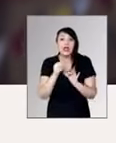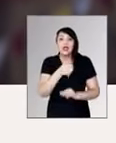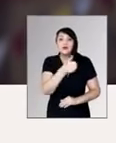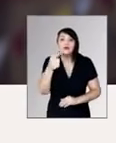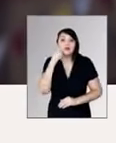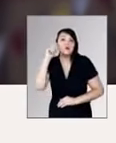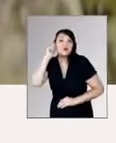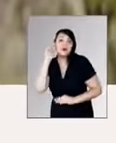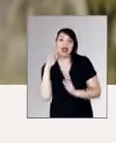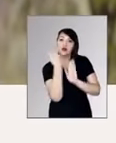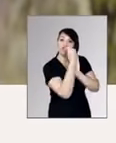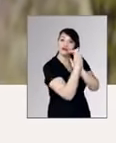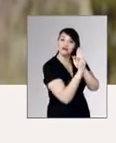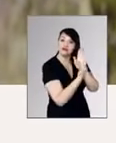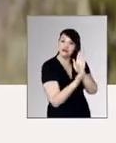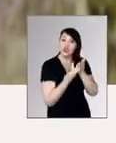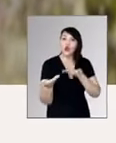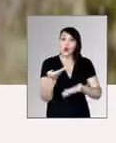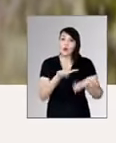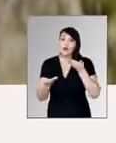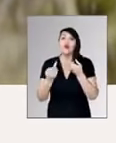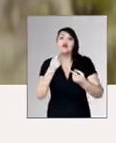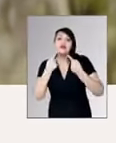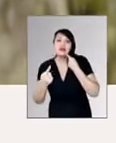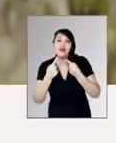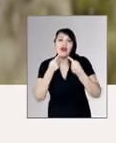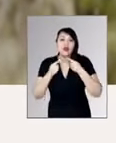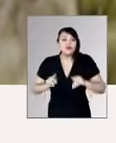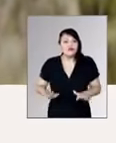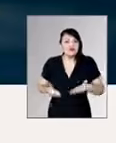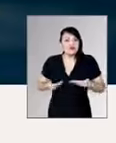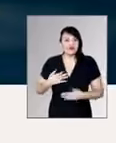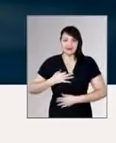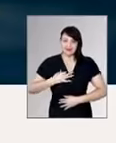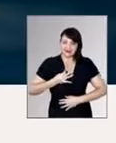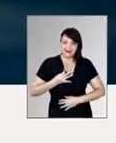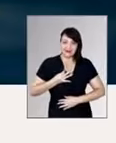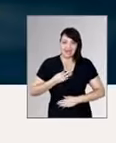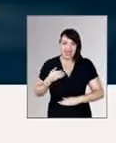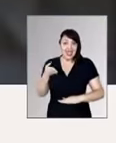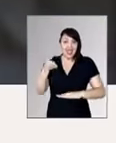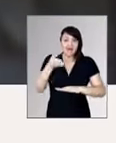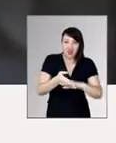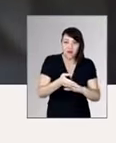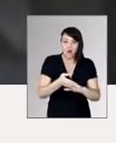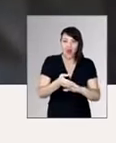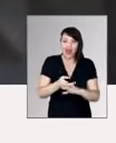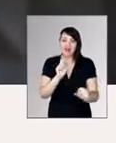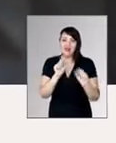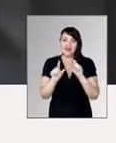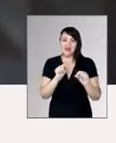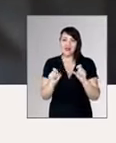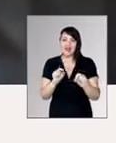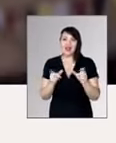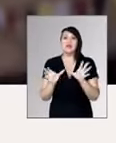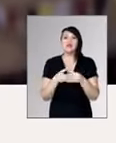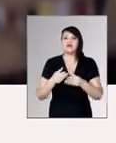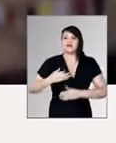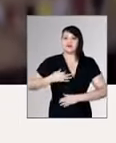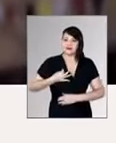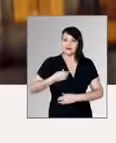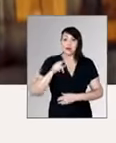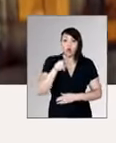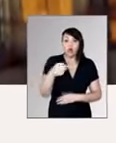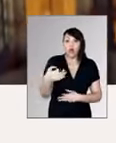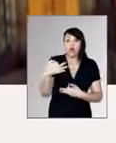quienes compartimos esta lista. Y que con ánimo de diálogo y espíritu cívico iremos a defender en la Convención Constitucional. Si tú